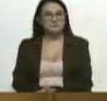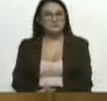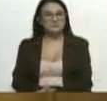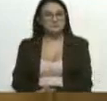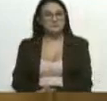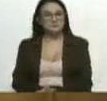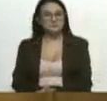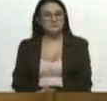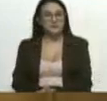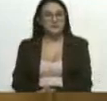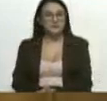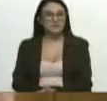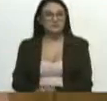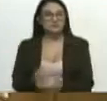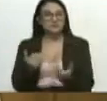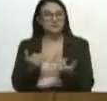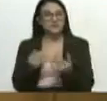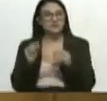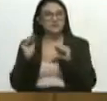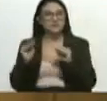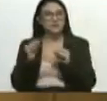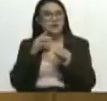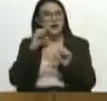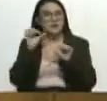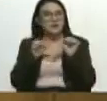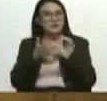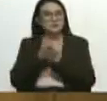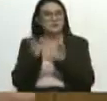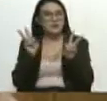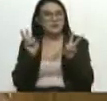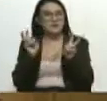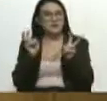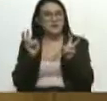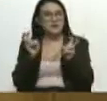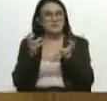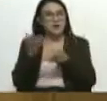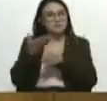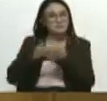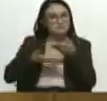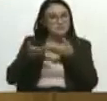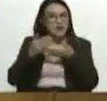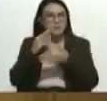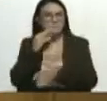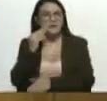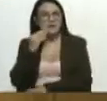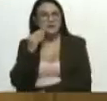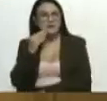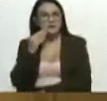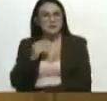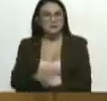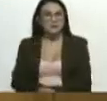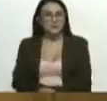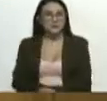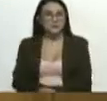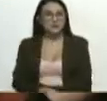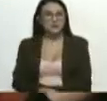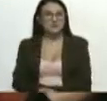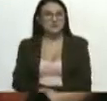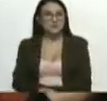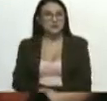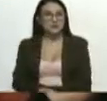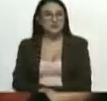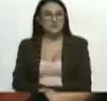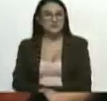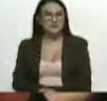con los abogados, hemos estado hablando de estrategias, hemos estado compartiendo experiencias. Yo creo que esas